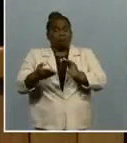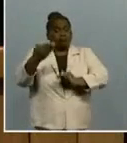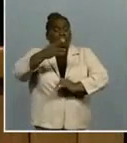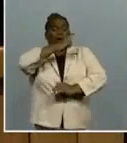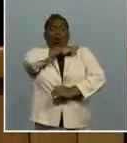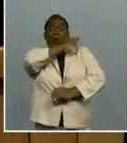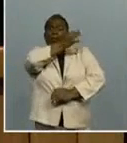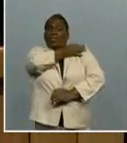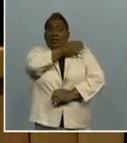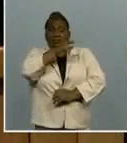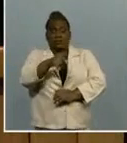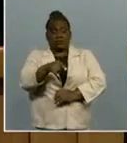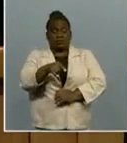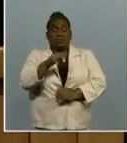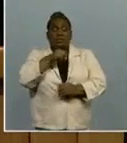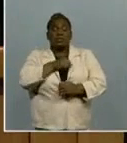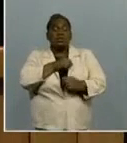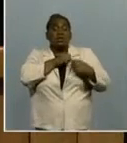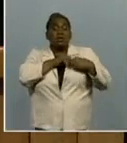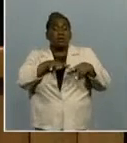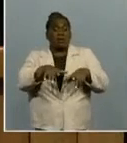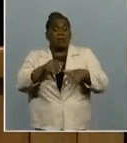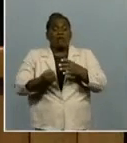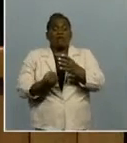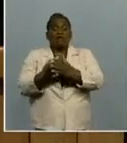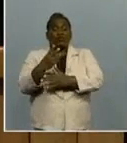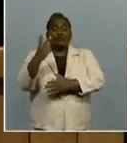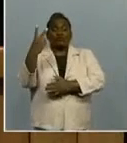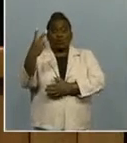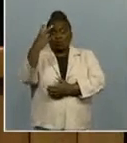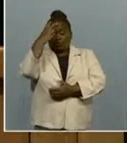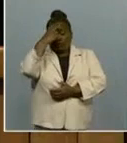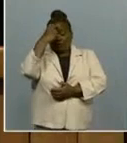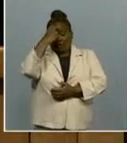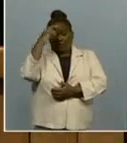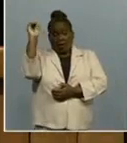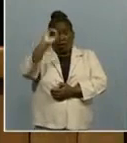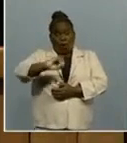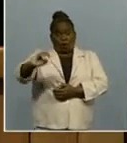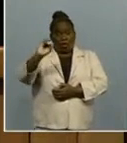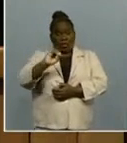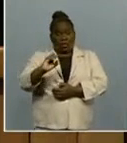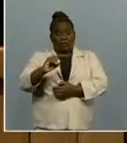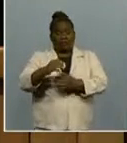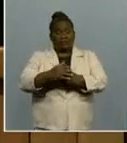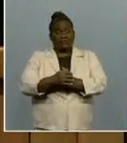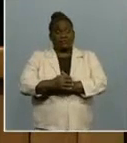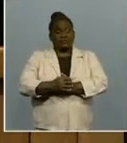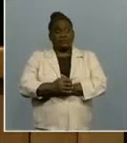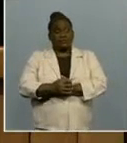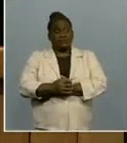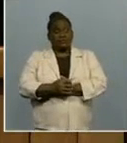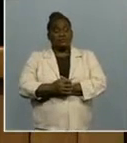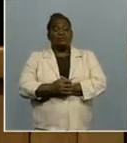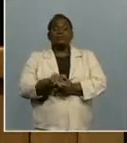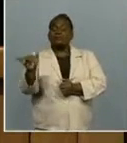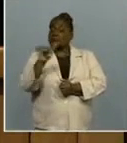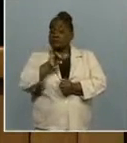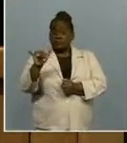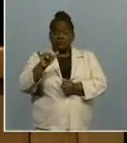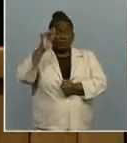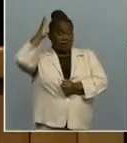comandante y de ejemplar manera fundó el segundo frente oriental frank país es también